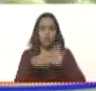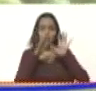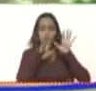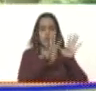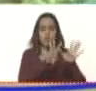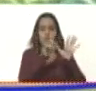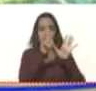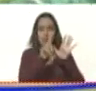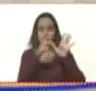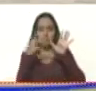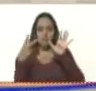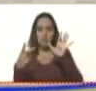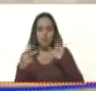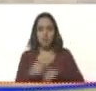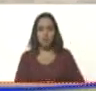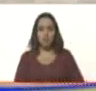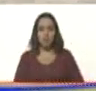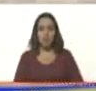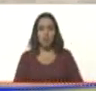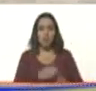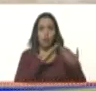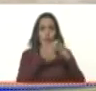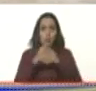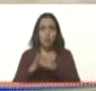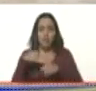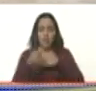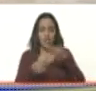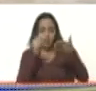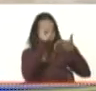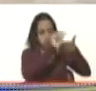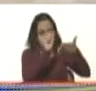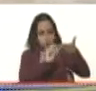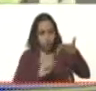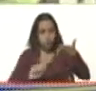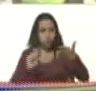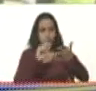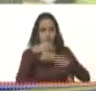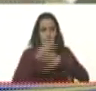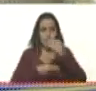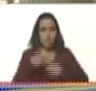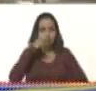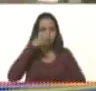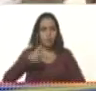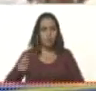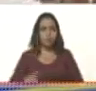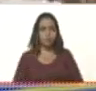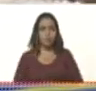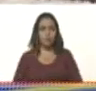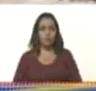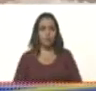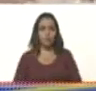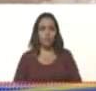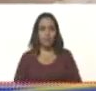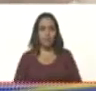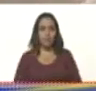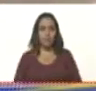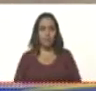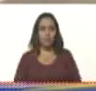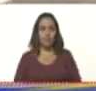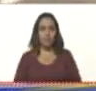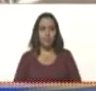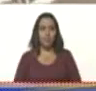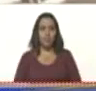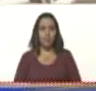2.917 comunidades totalmente mapeadas, cartografiadas por el poder popular, por el pueblo.